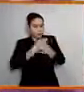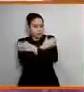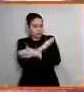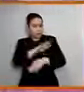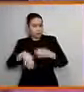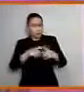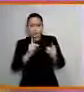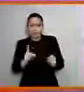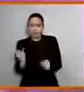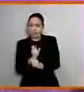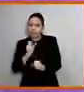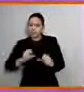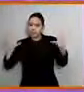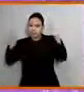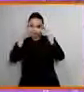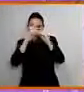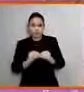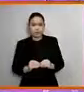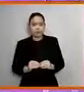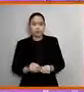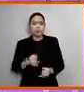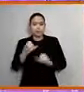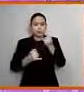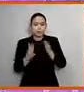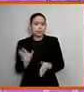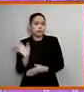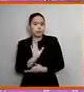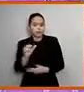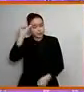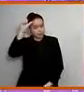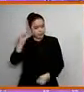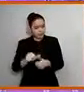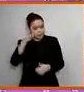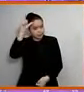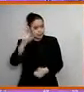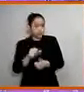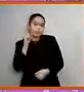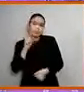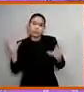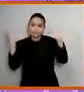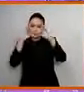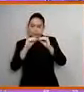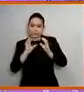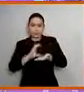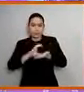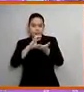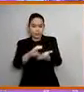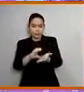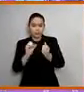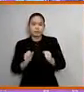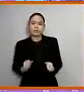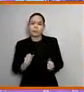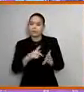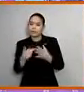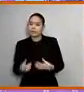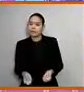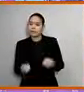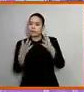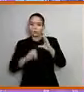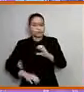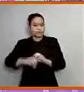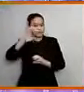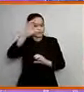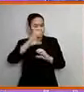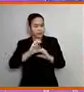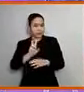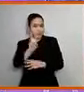los ganadores en esta linda noche. Jugadores, me despido recordándoles que mañana es noche de super premio y tiene un monto acumulado con su jugada